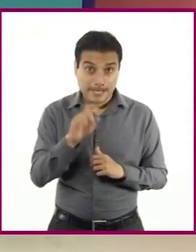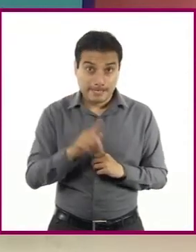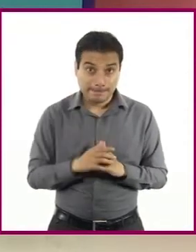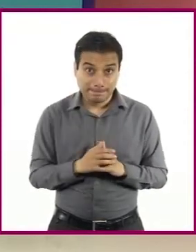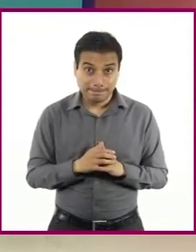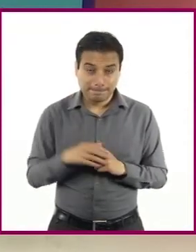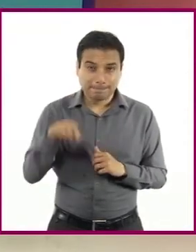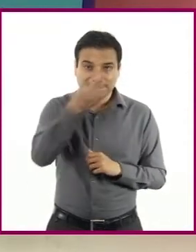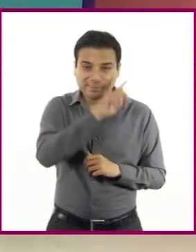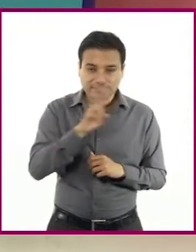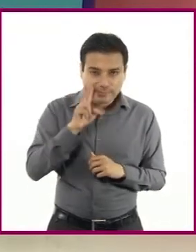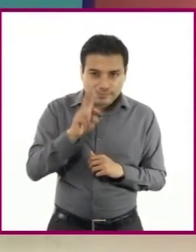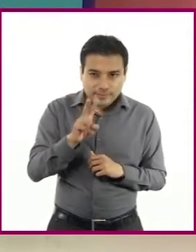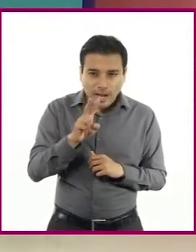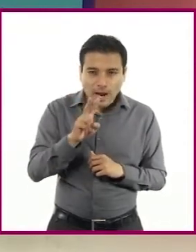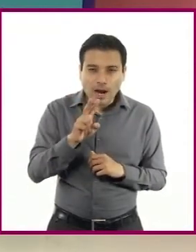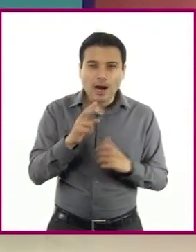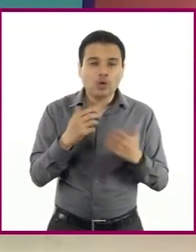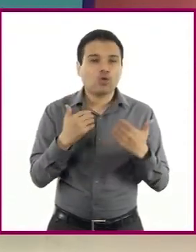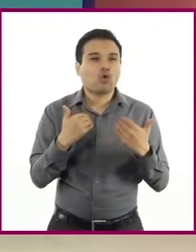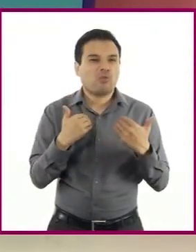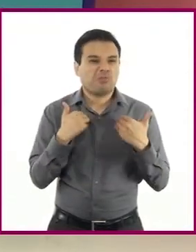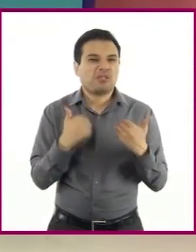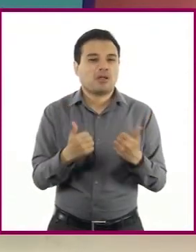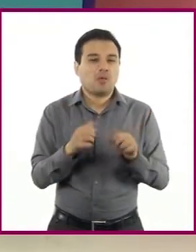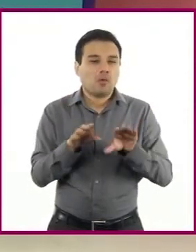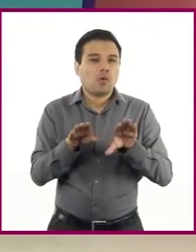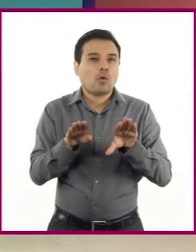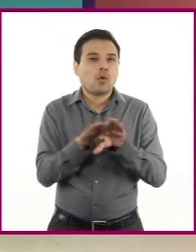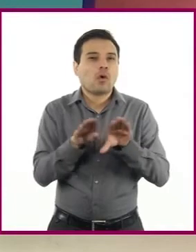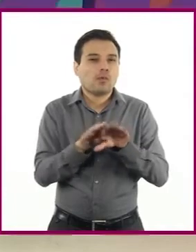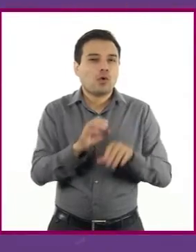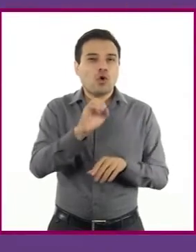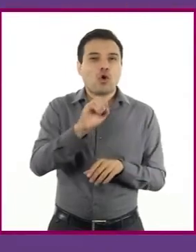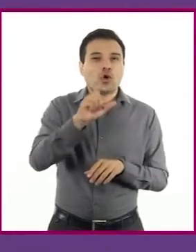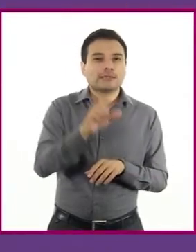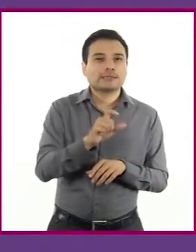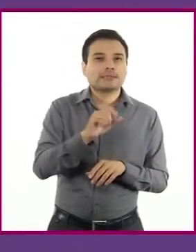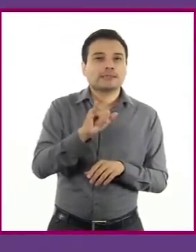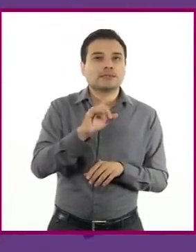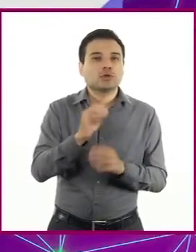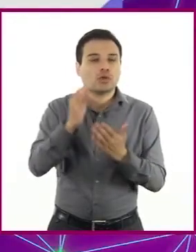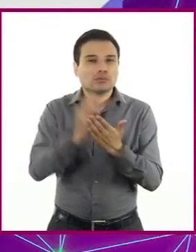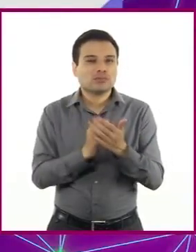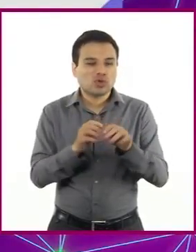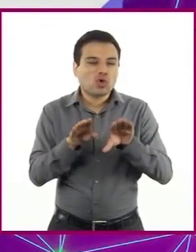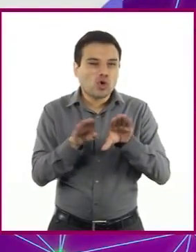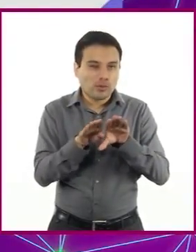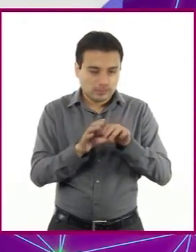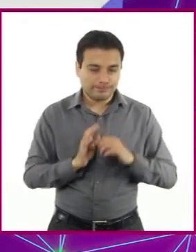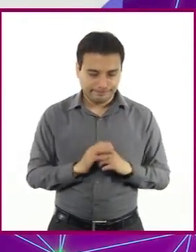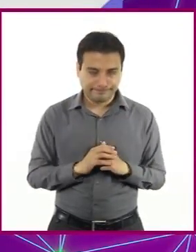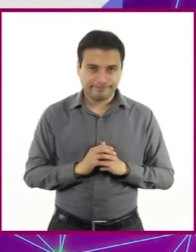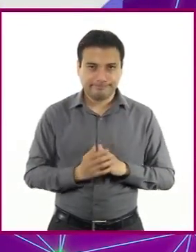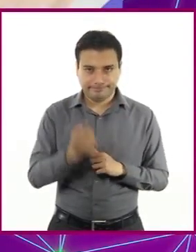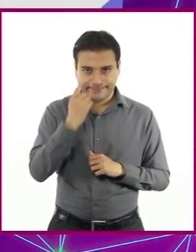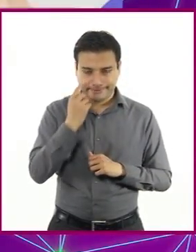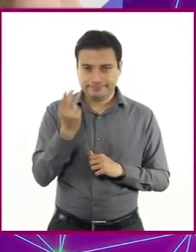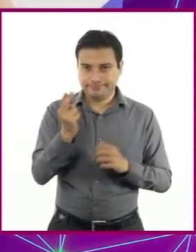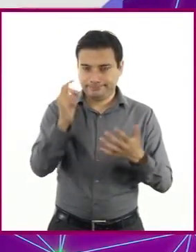puedan comprender cómo se efectúan las reacciones de óxido-reducción. ¿Qué necesitamos?